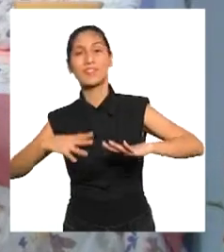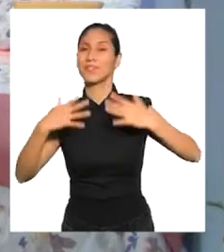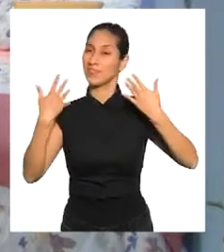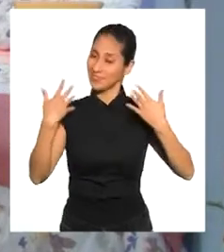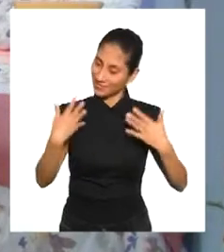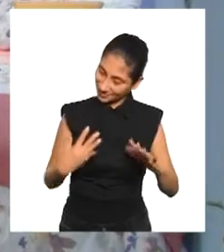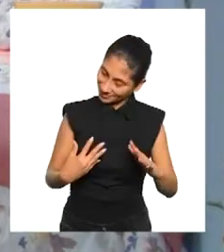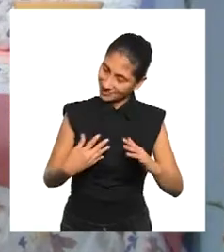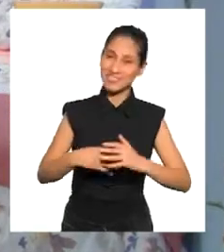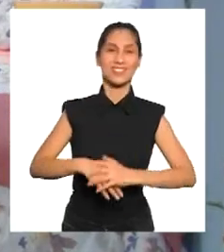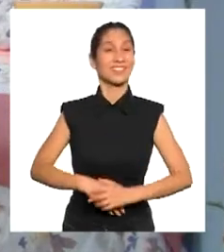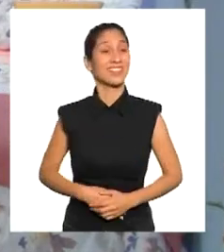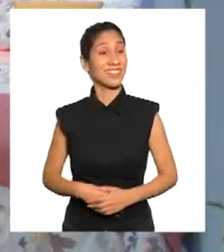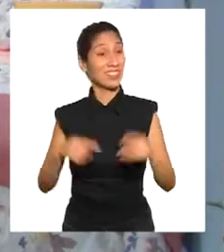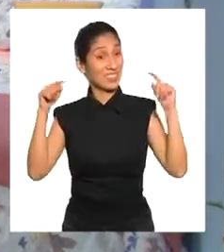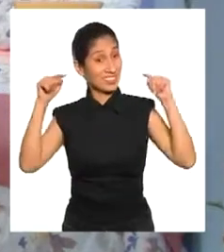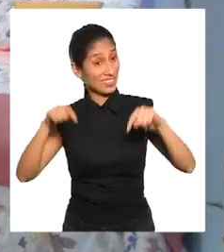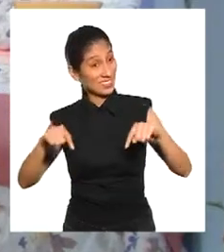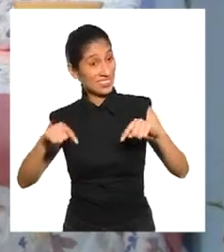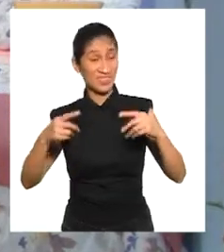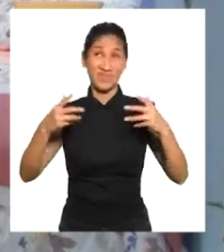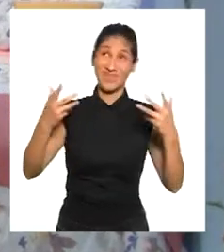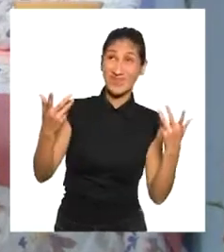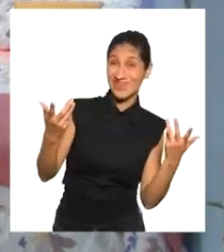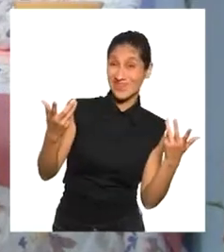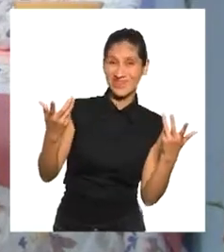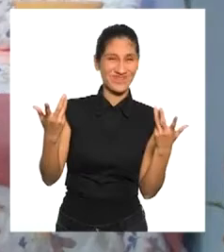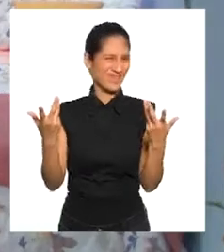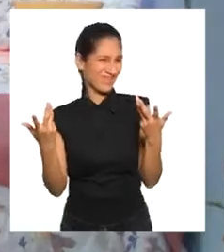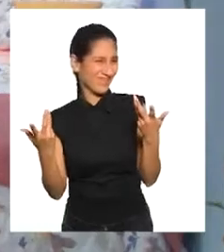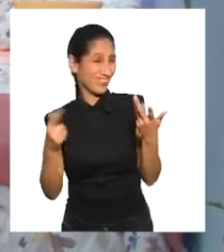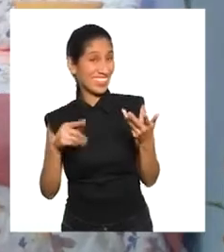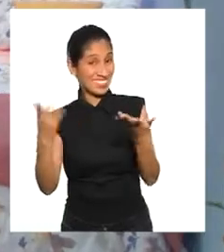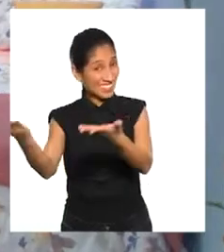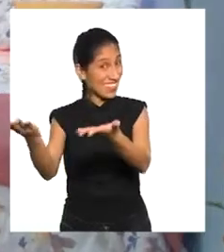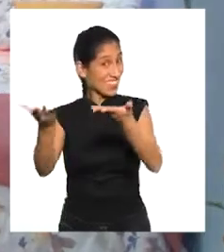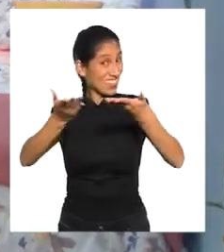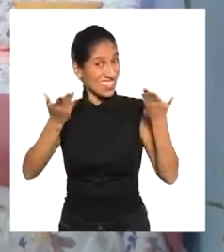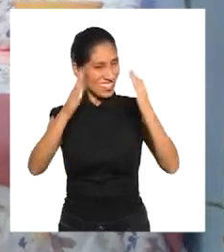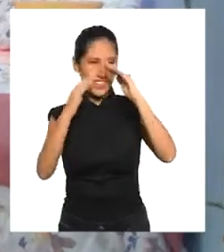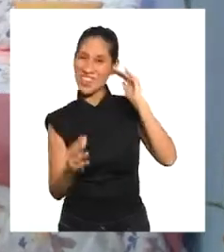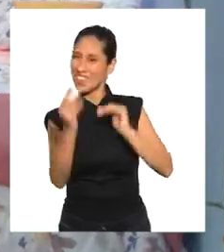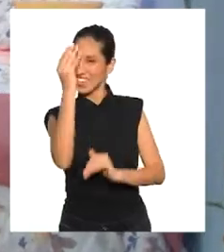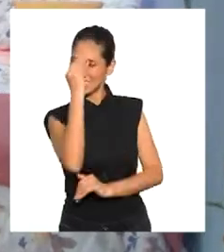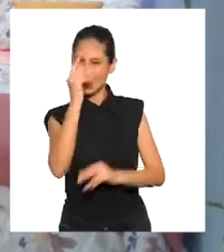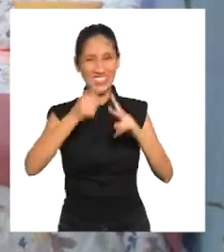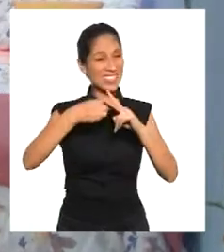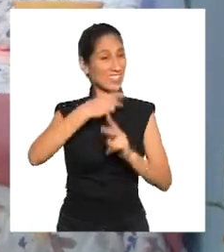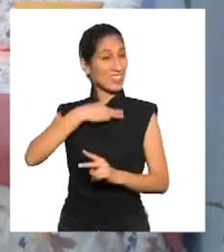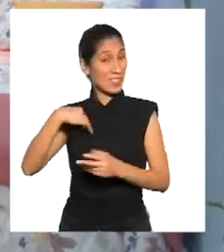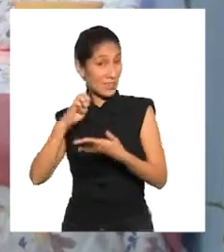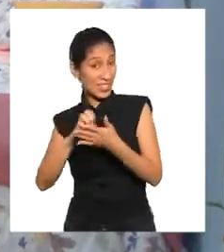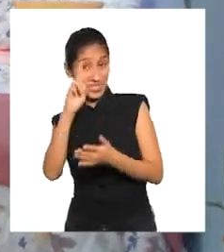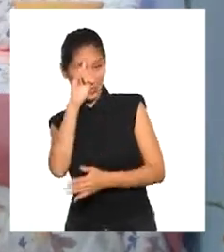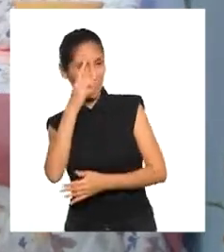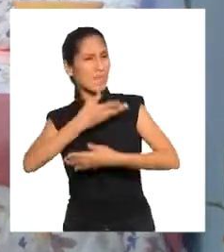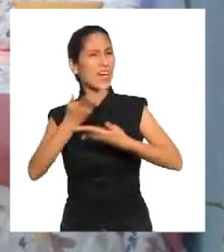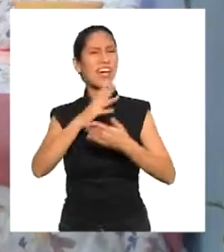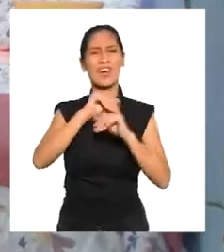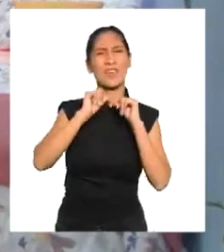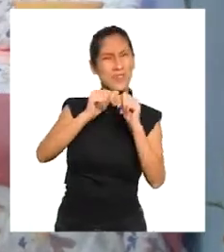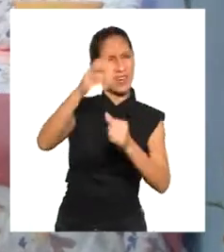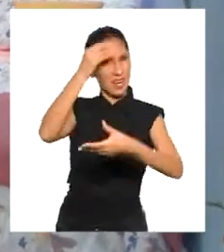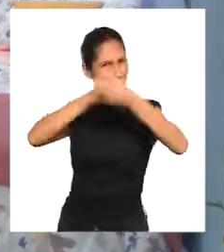Ya sí. Con este ánimo que no parece de viernes, les doy la bienvenida a Aprendo en Casa, una iniciativa del Ministerio de Educación para